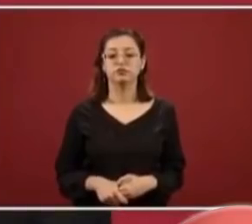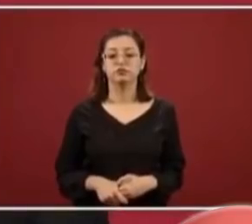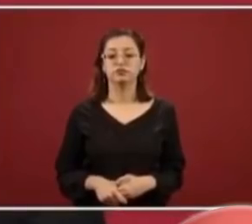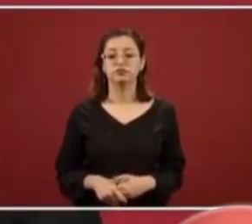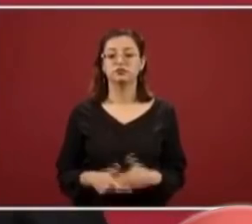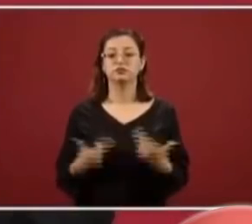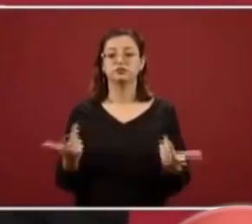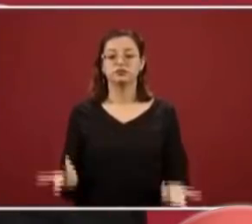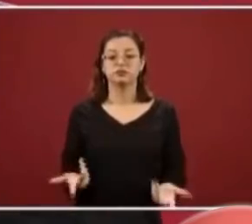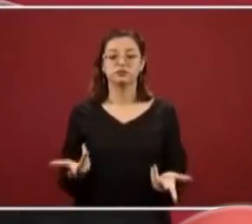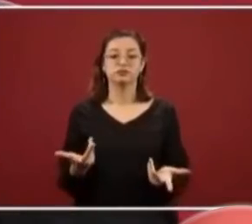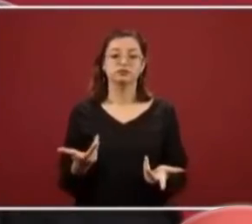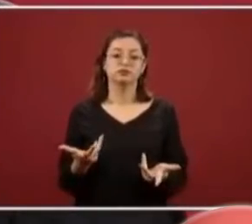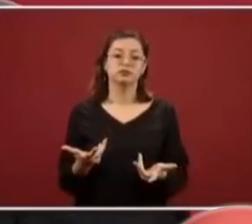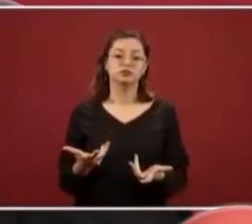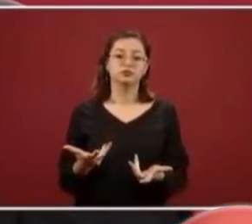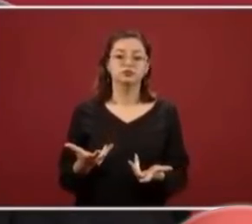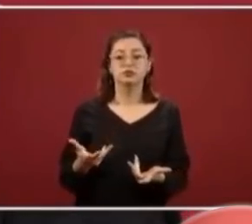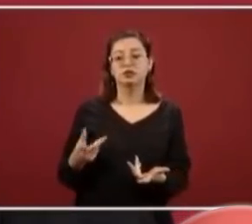presunta rebelión